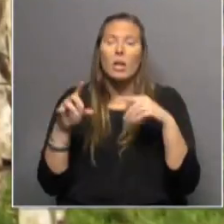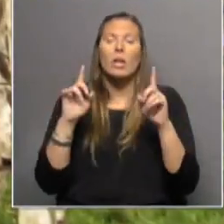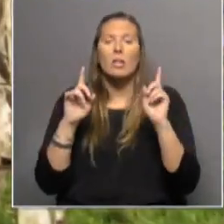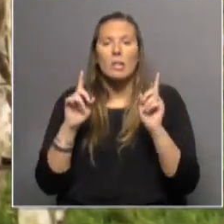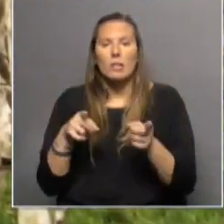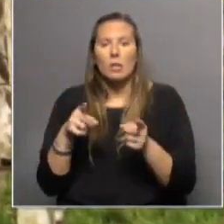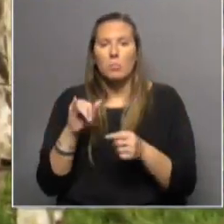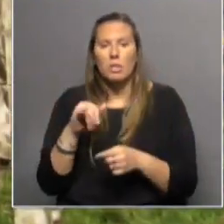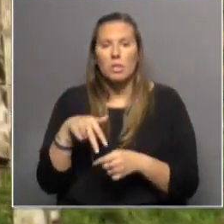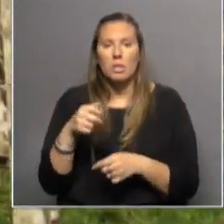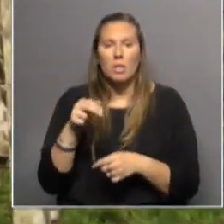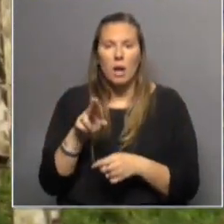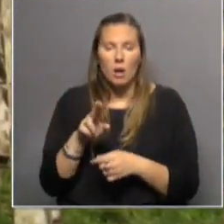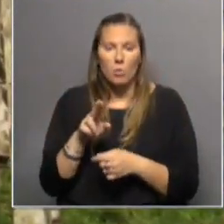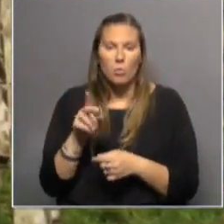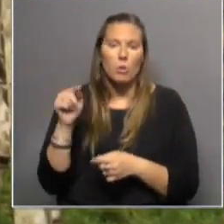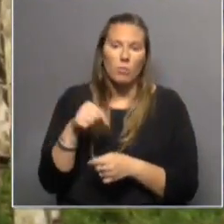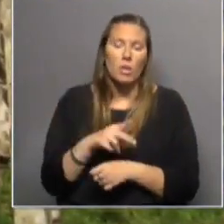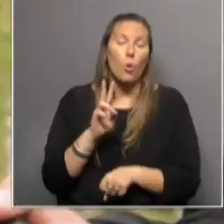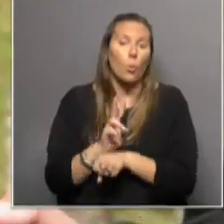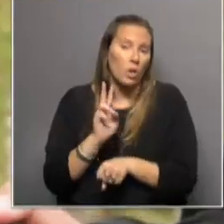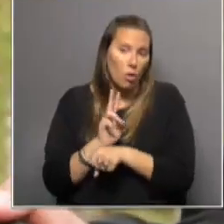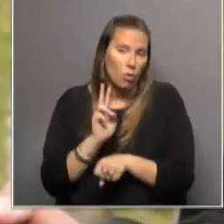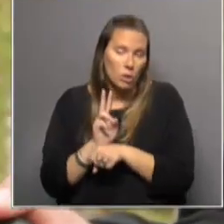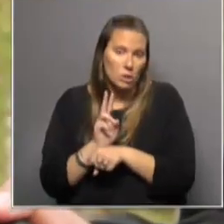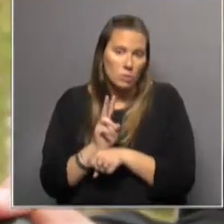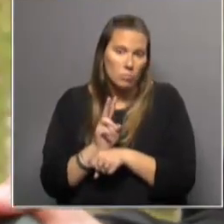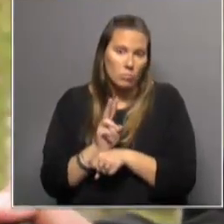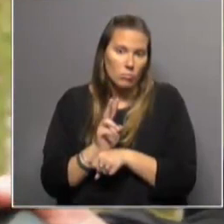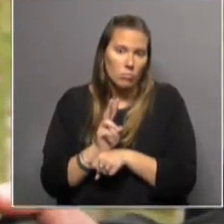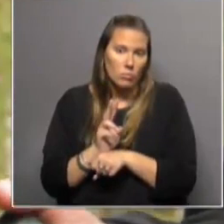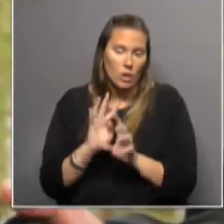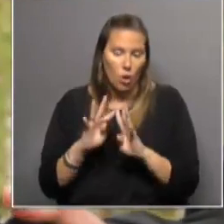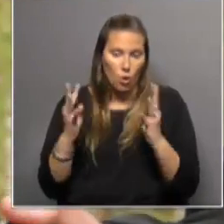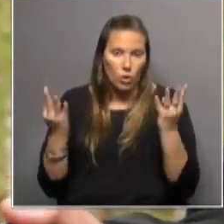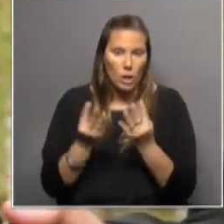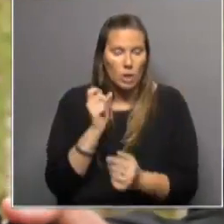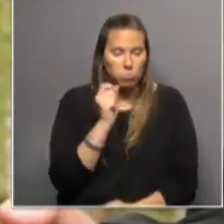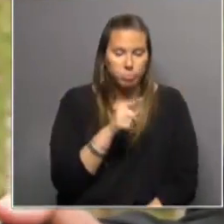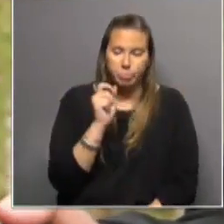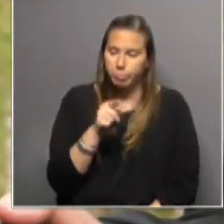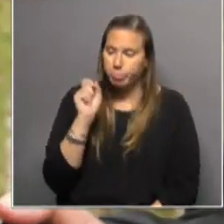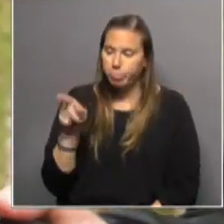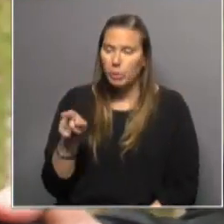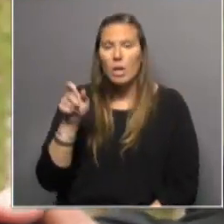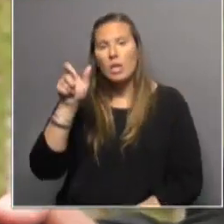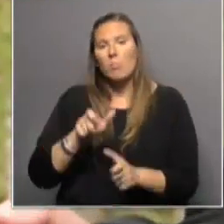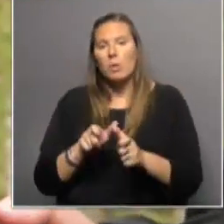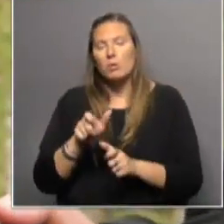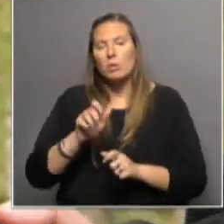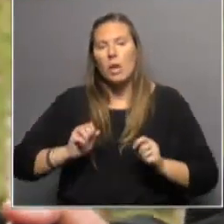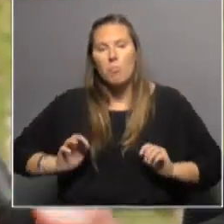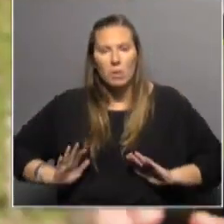becarios de Dinau. Después tenemos cuidadores, que se encargan de los corrales, de cada uno de su corral, y gente de mantenimiento.